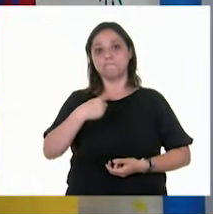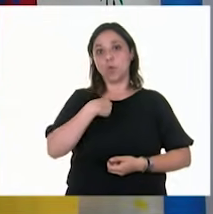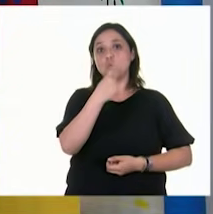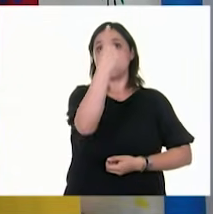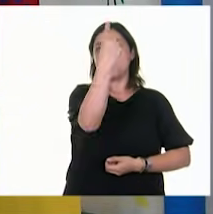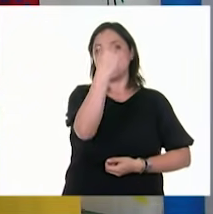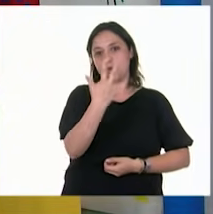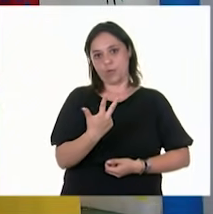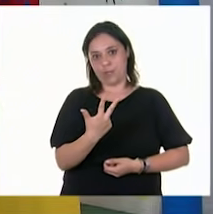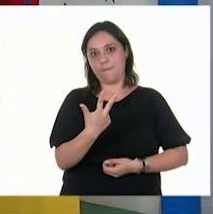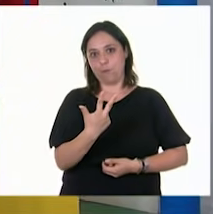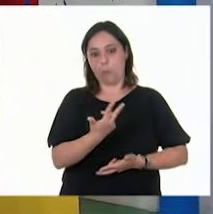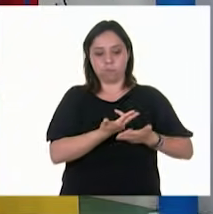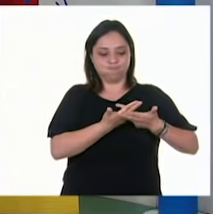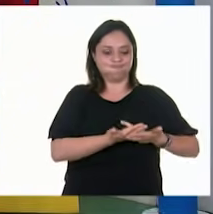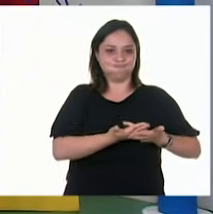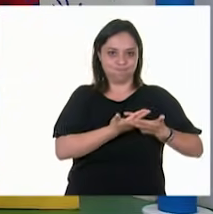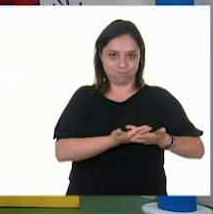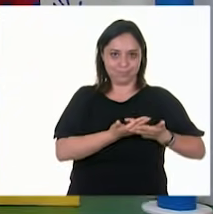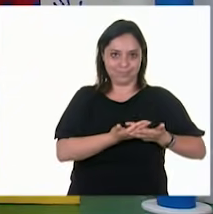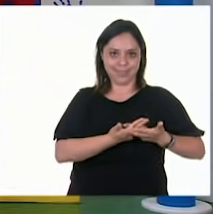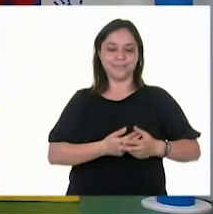1/8.